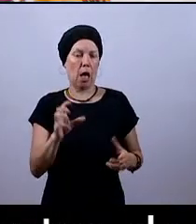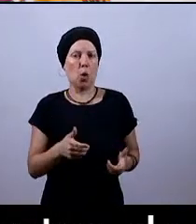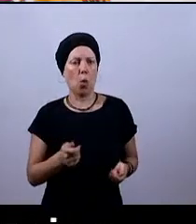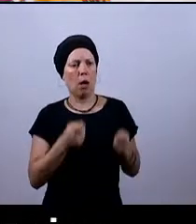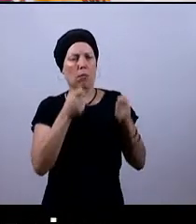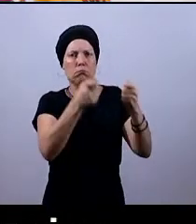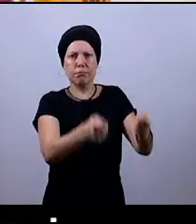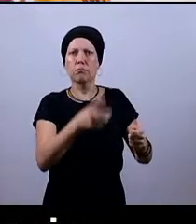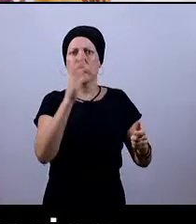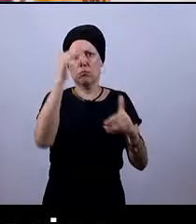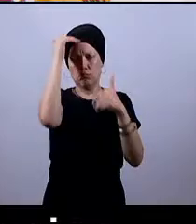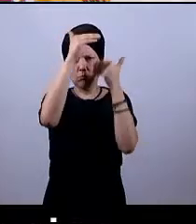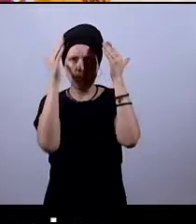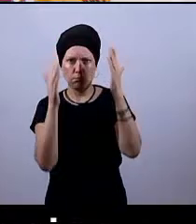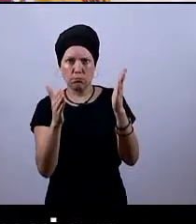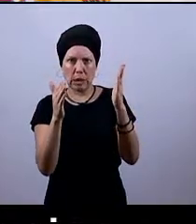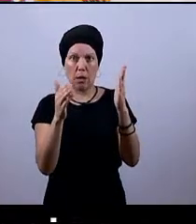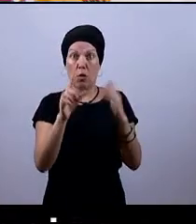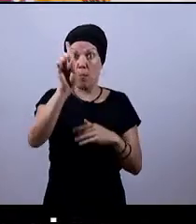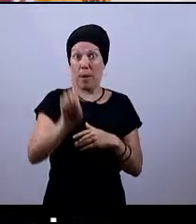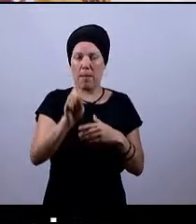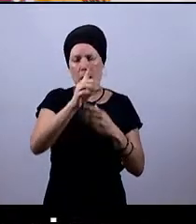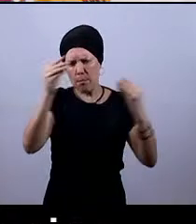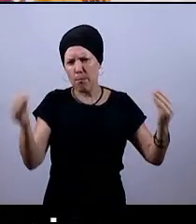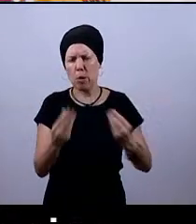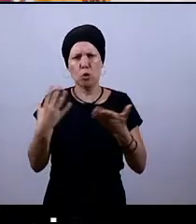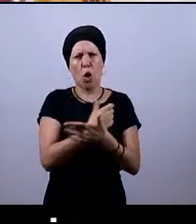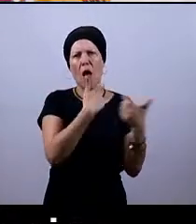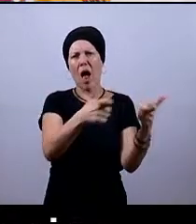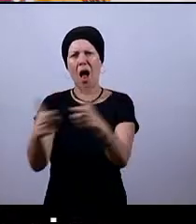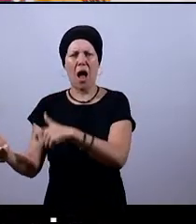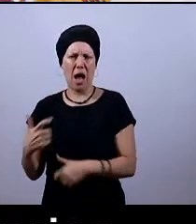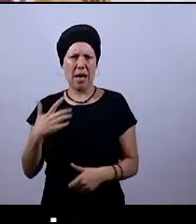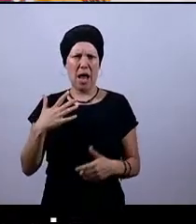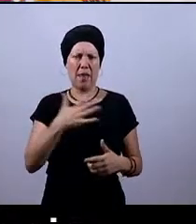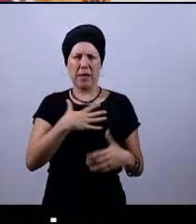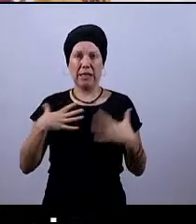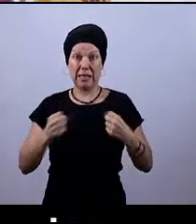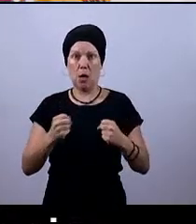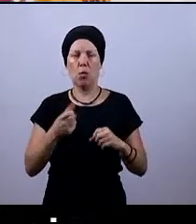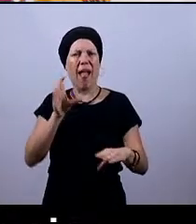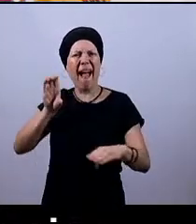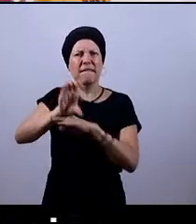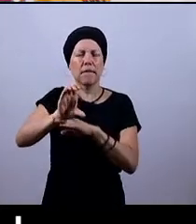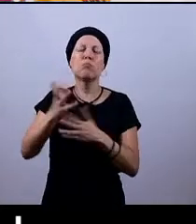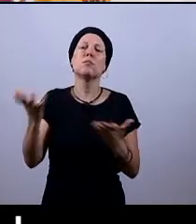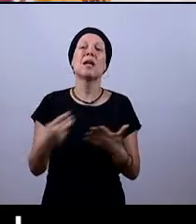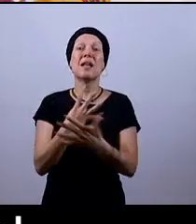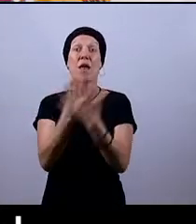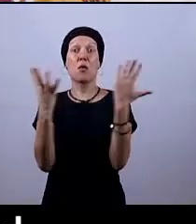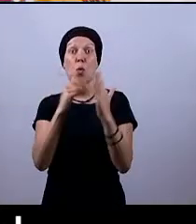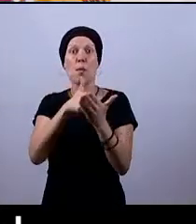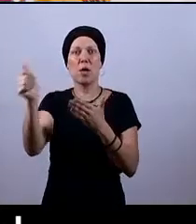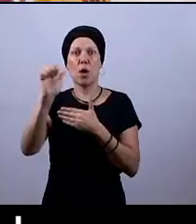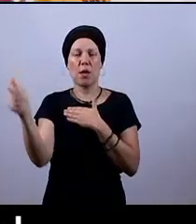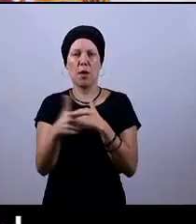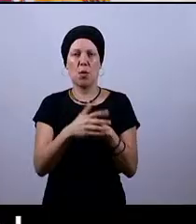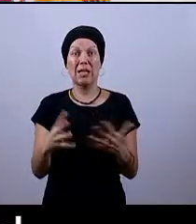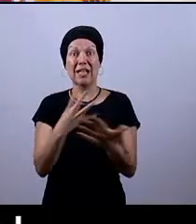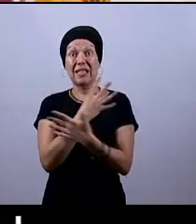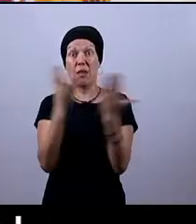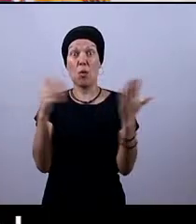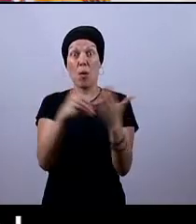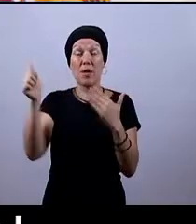la atención primaria en todas las áreas de salud. Inversión, 19 millones de euros.